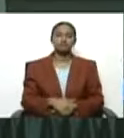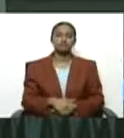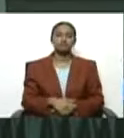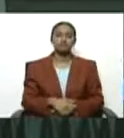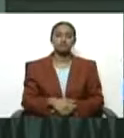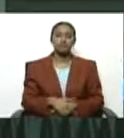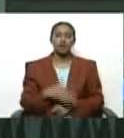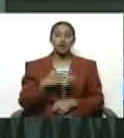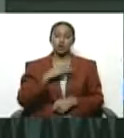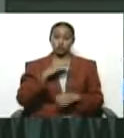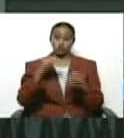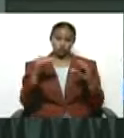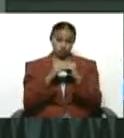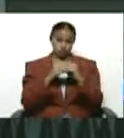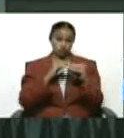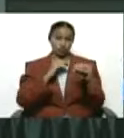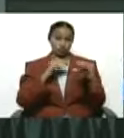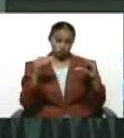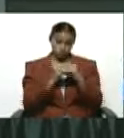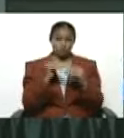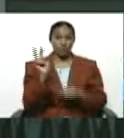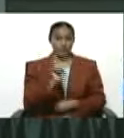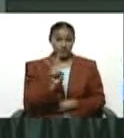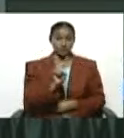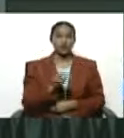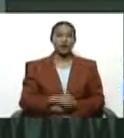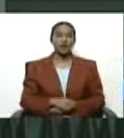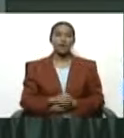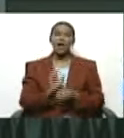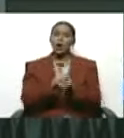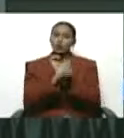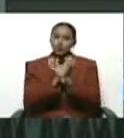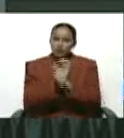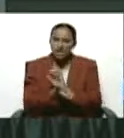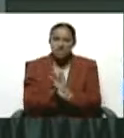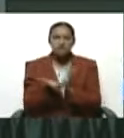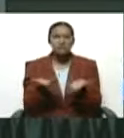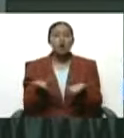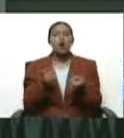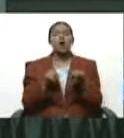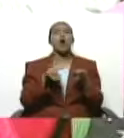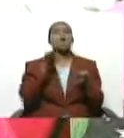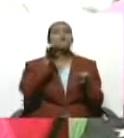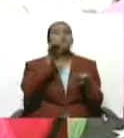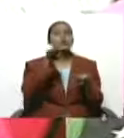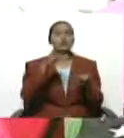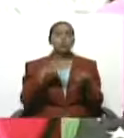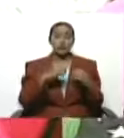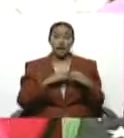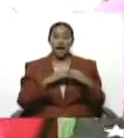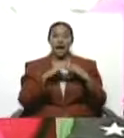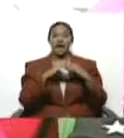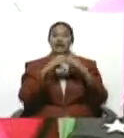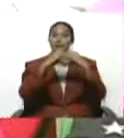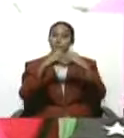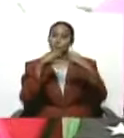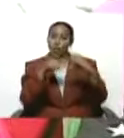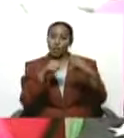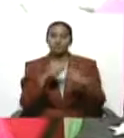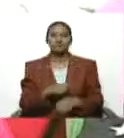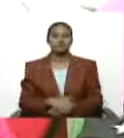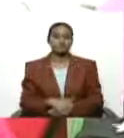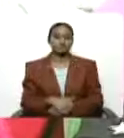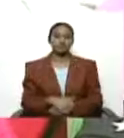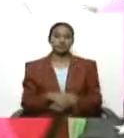Somos Venezuela, Ecosocialismo, Futuro y Enamórate. son las organizaciones